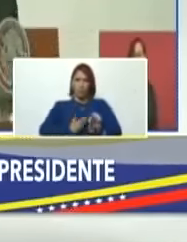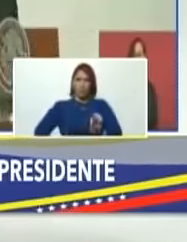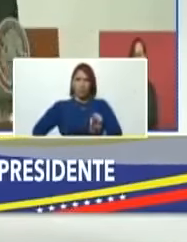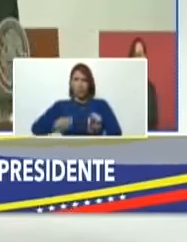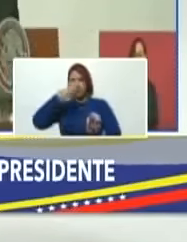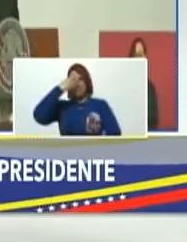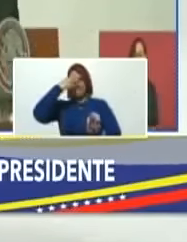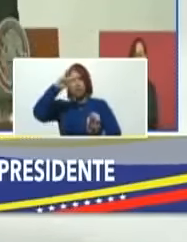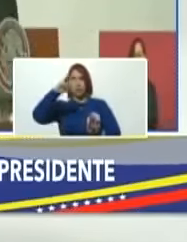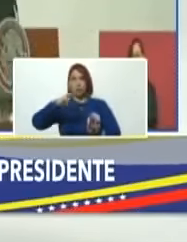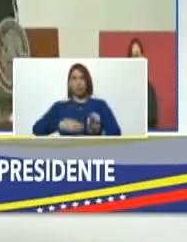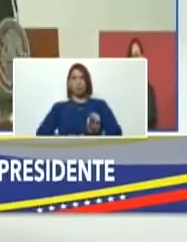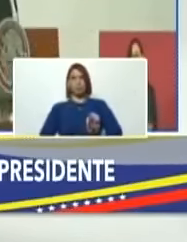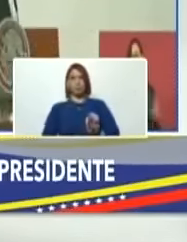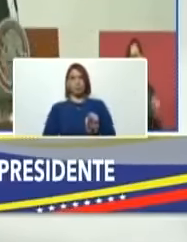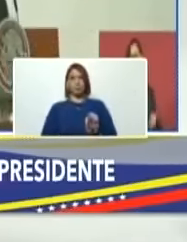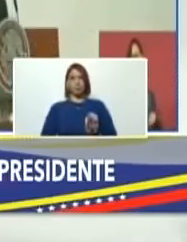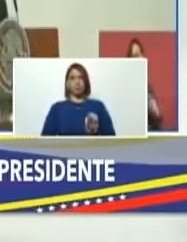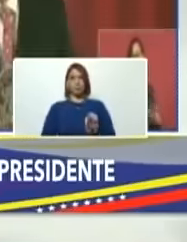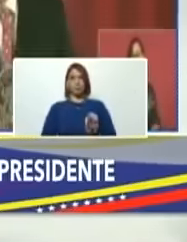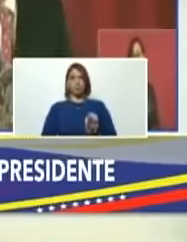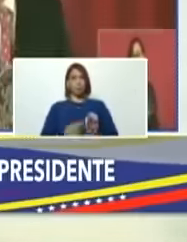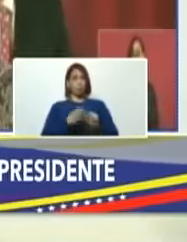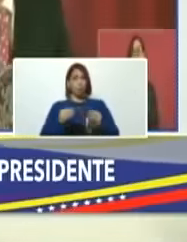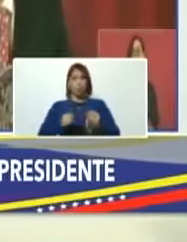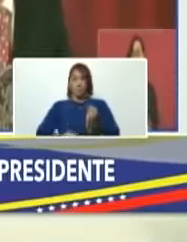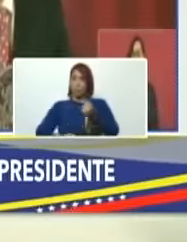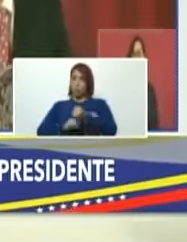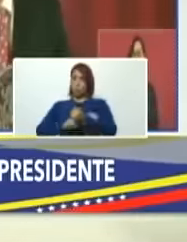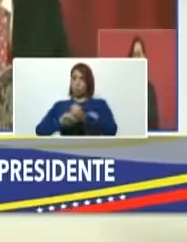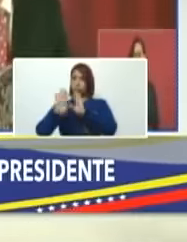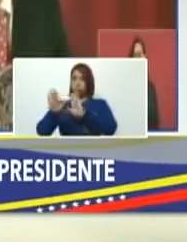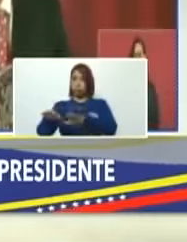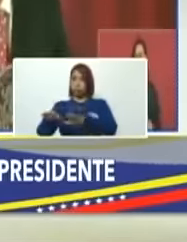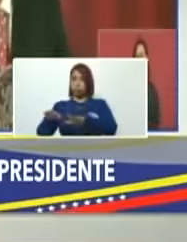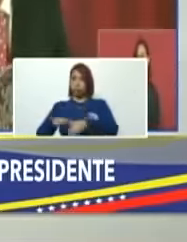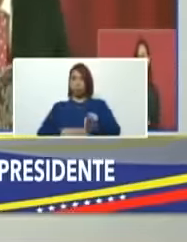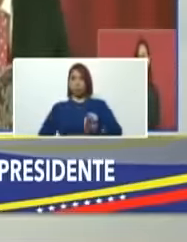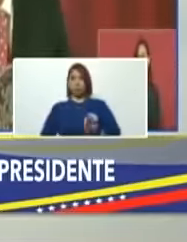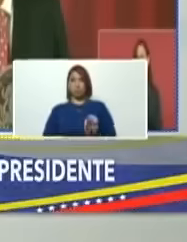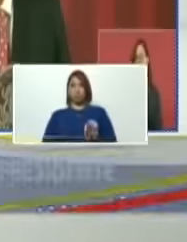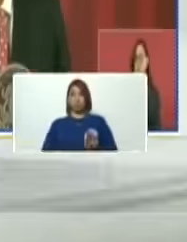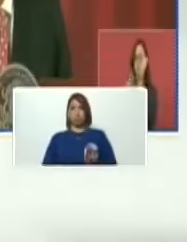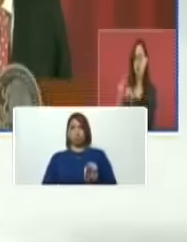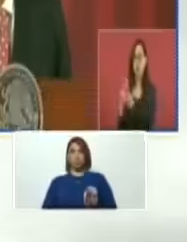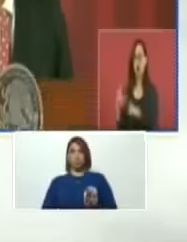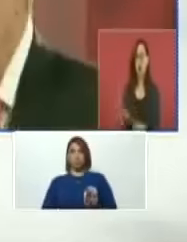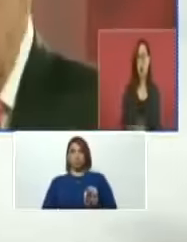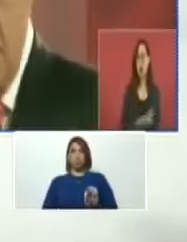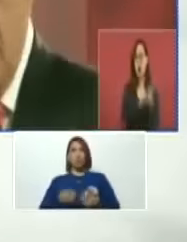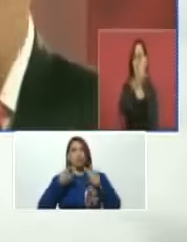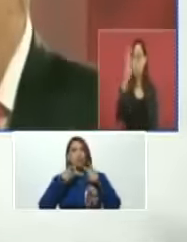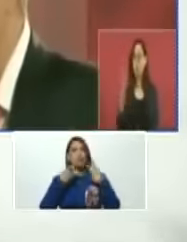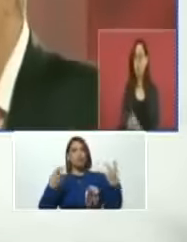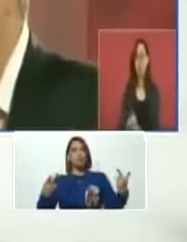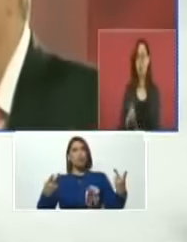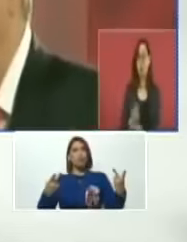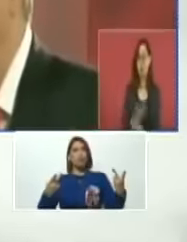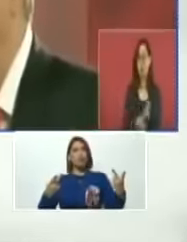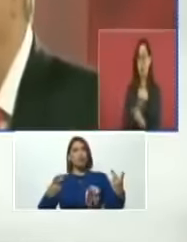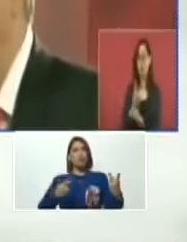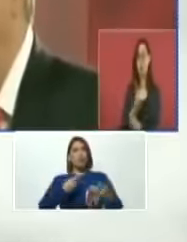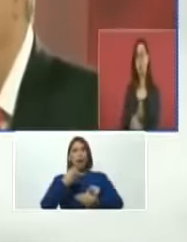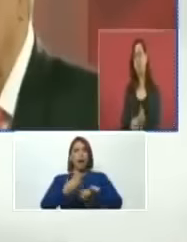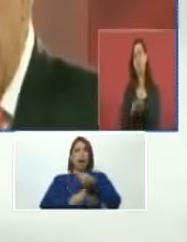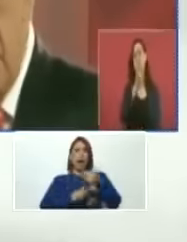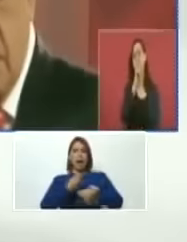Obrador, y todo el apoyo a el mensaje que ha enviado él en las últimas